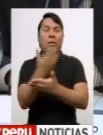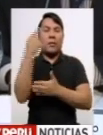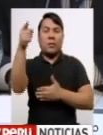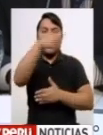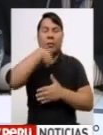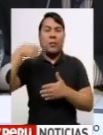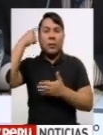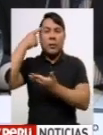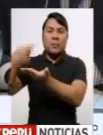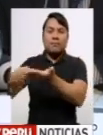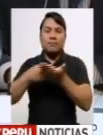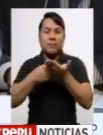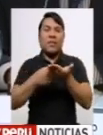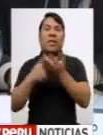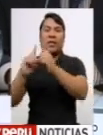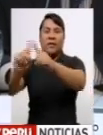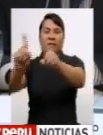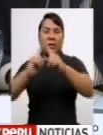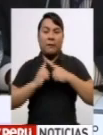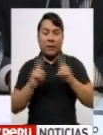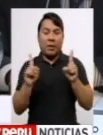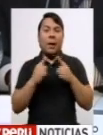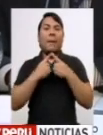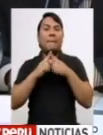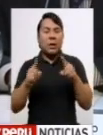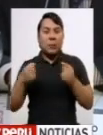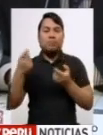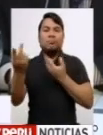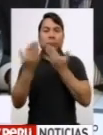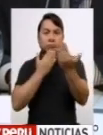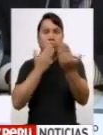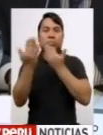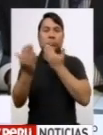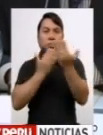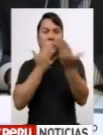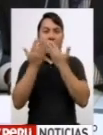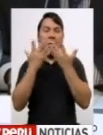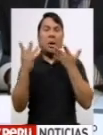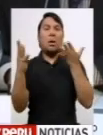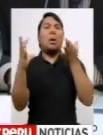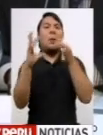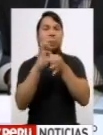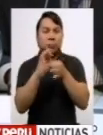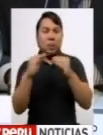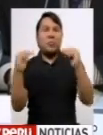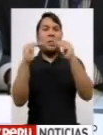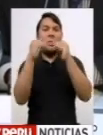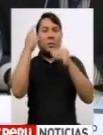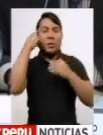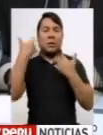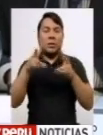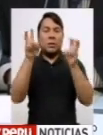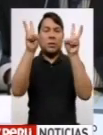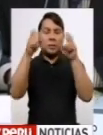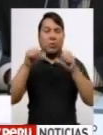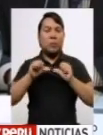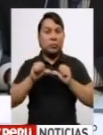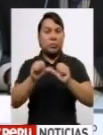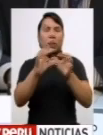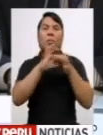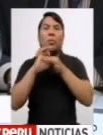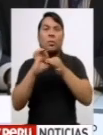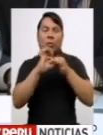línea entre aquellas diferencias que tenemos y aquellos temas en los que sí o sí tenemos que mantenernos